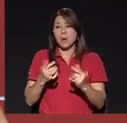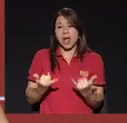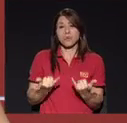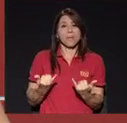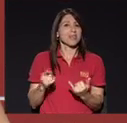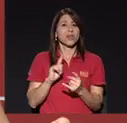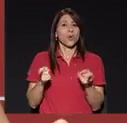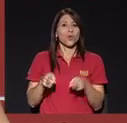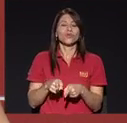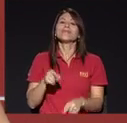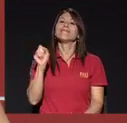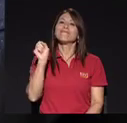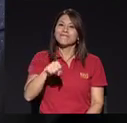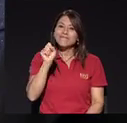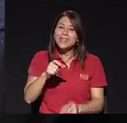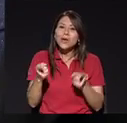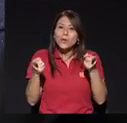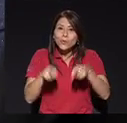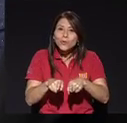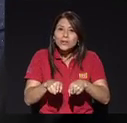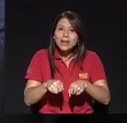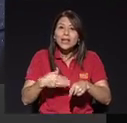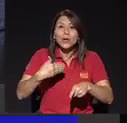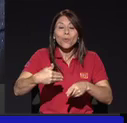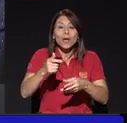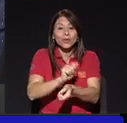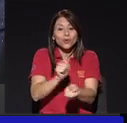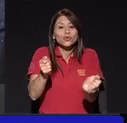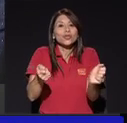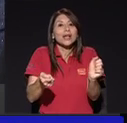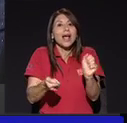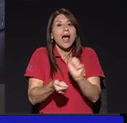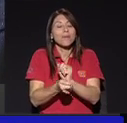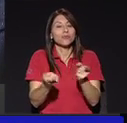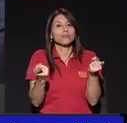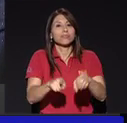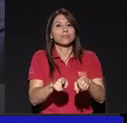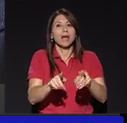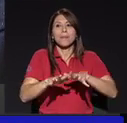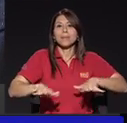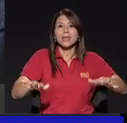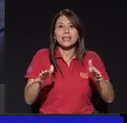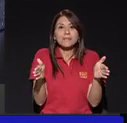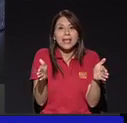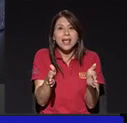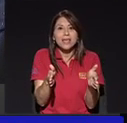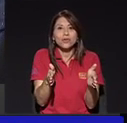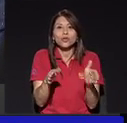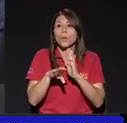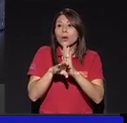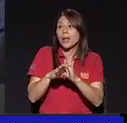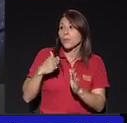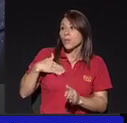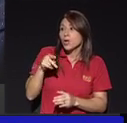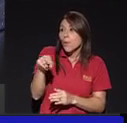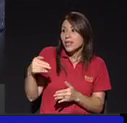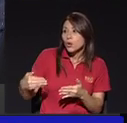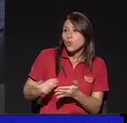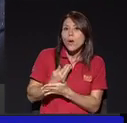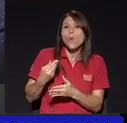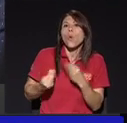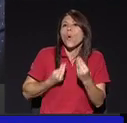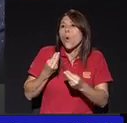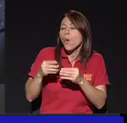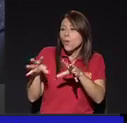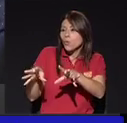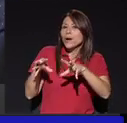ocurre. No, se ocurre cuando los cambios se propician en ambientes pequeños, como dice Magali. O sea, mi compañero, ¿cómo lo voy a recibir? En